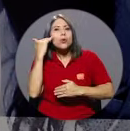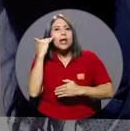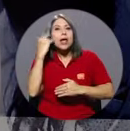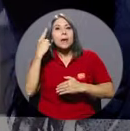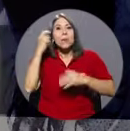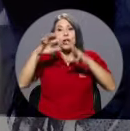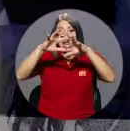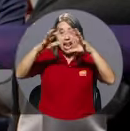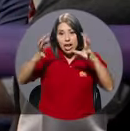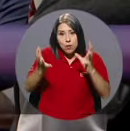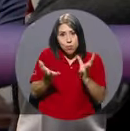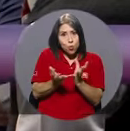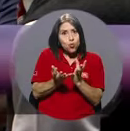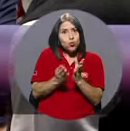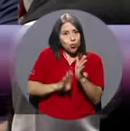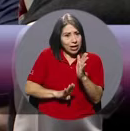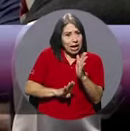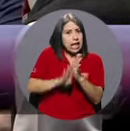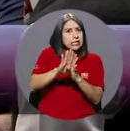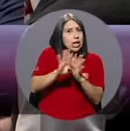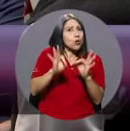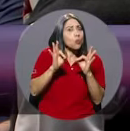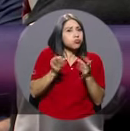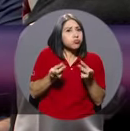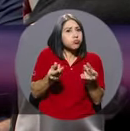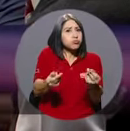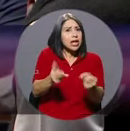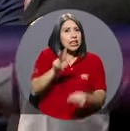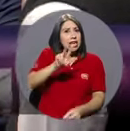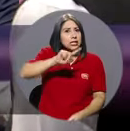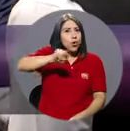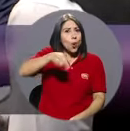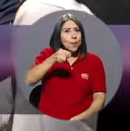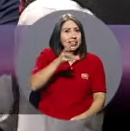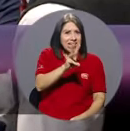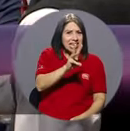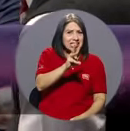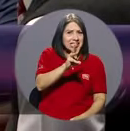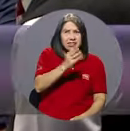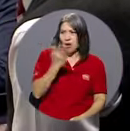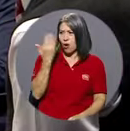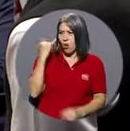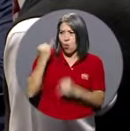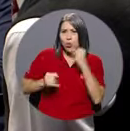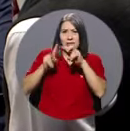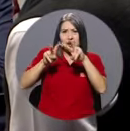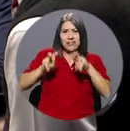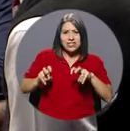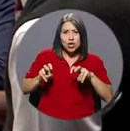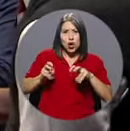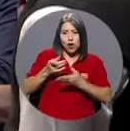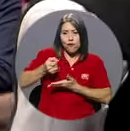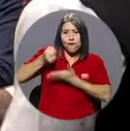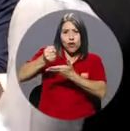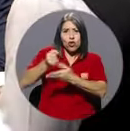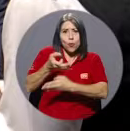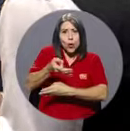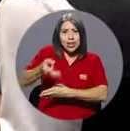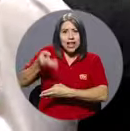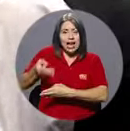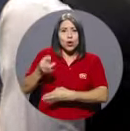que está creciendo a un buen ritmo, la verdad que no podemos negar un 3,6 a 3,3, que es la última revisión del Fondo Monetario, es un